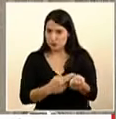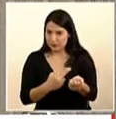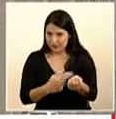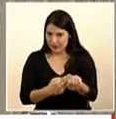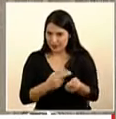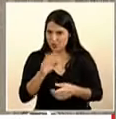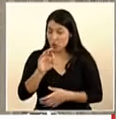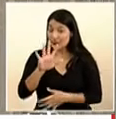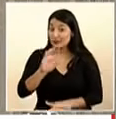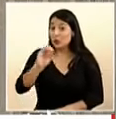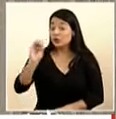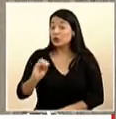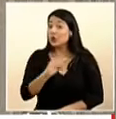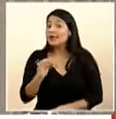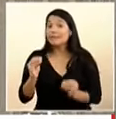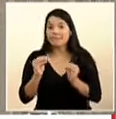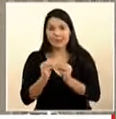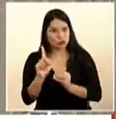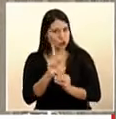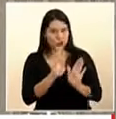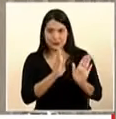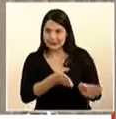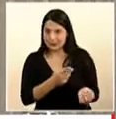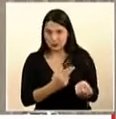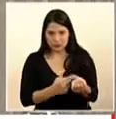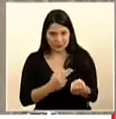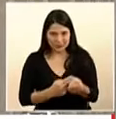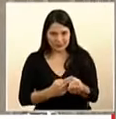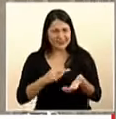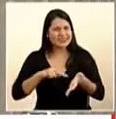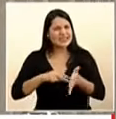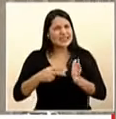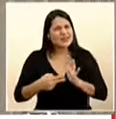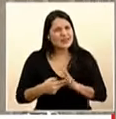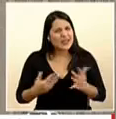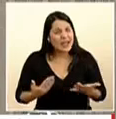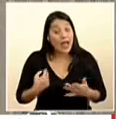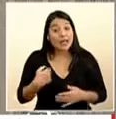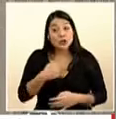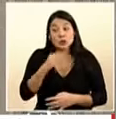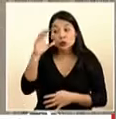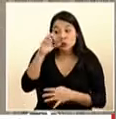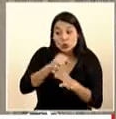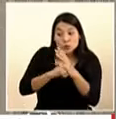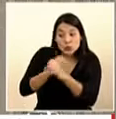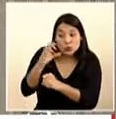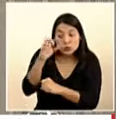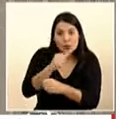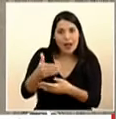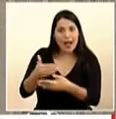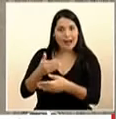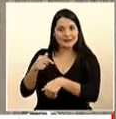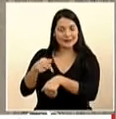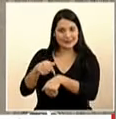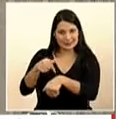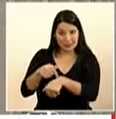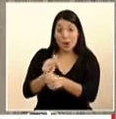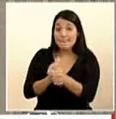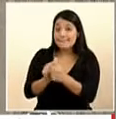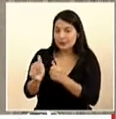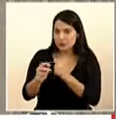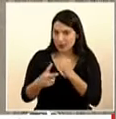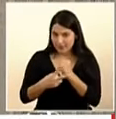95% eso quiere decir que los estamos detectando temprano en la gran mayoría de los casos